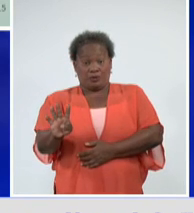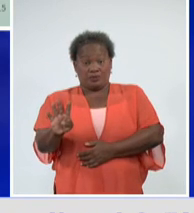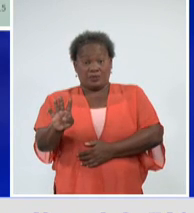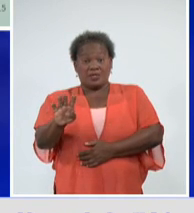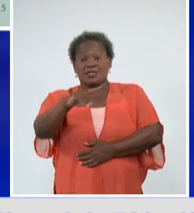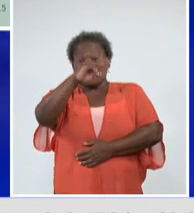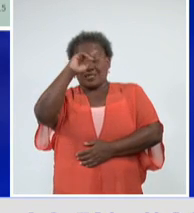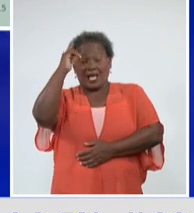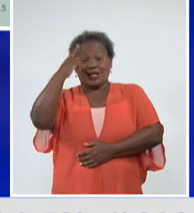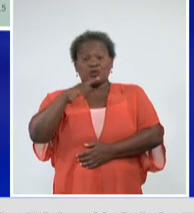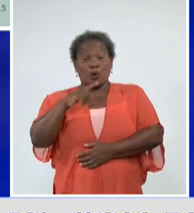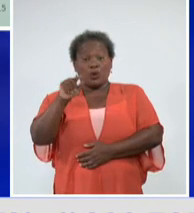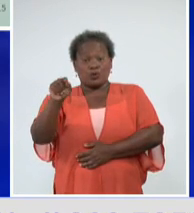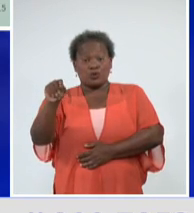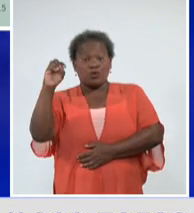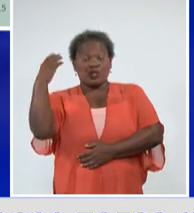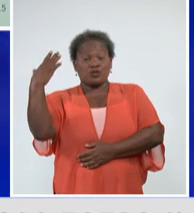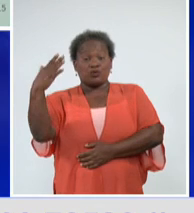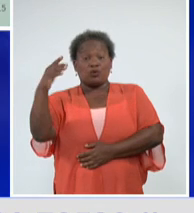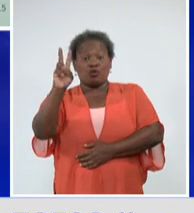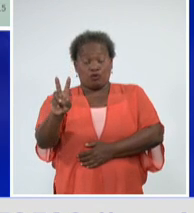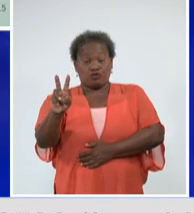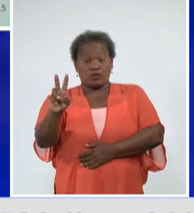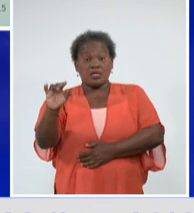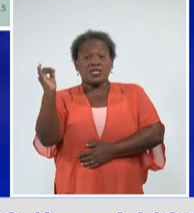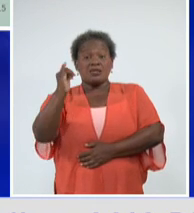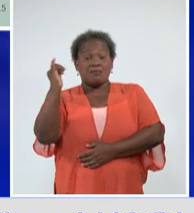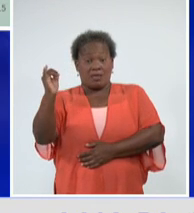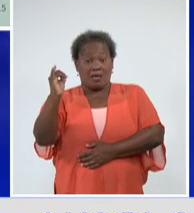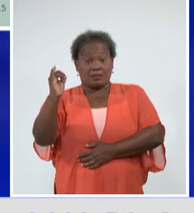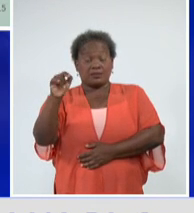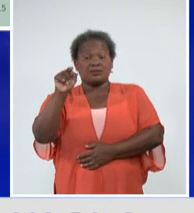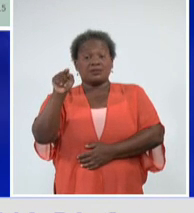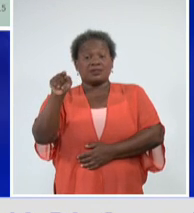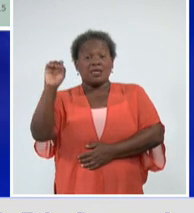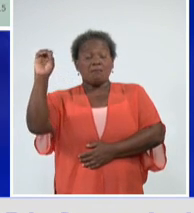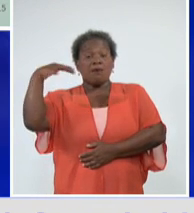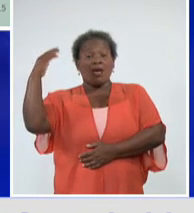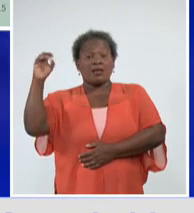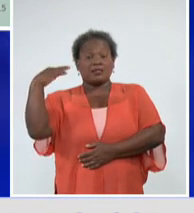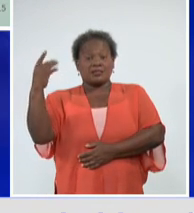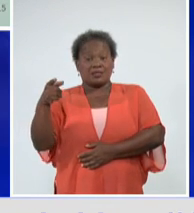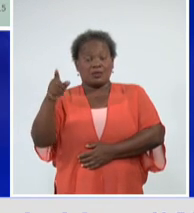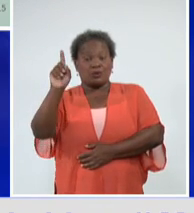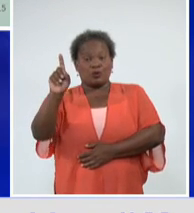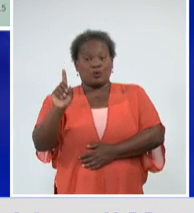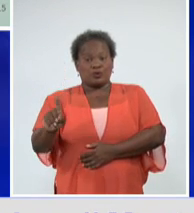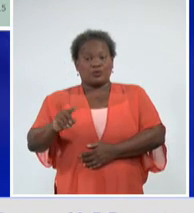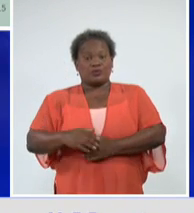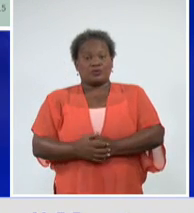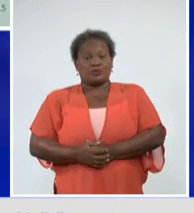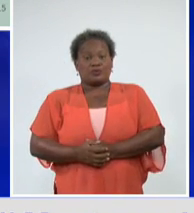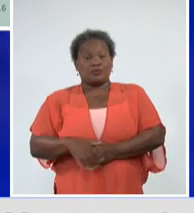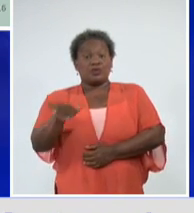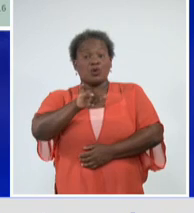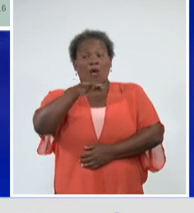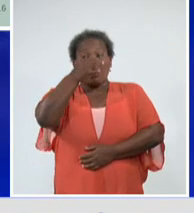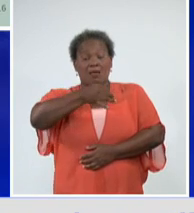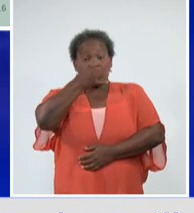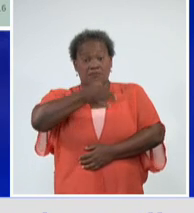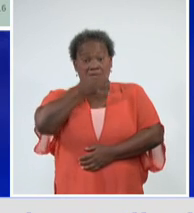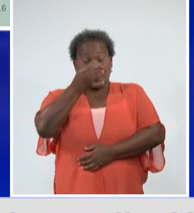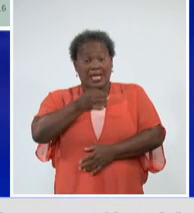Sur 2, Eimías y Maicí con un caso cada uno. Y como dije inicialmente,